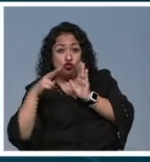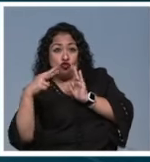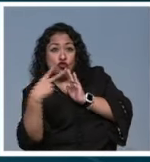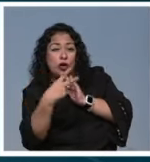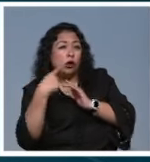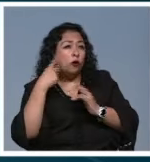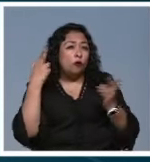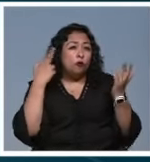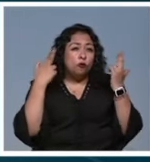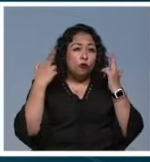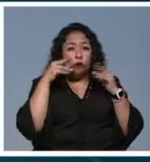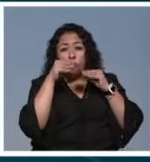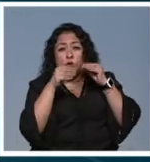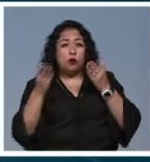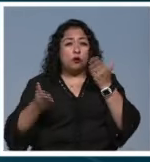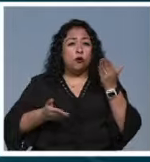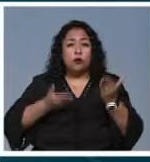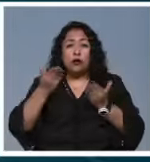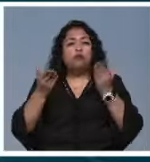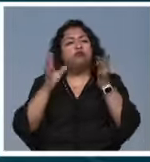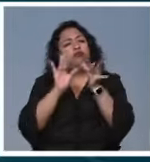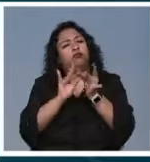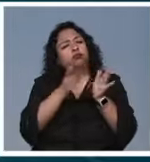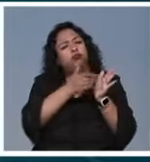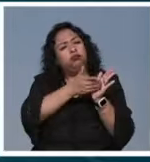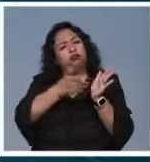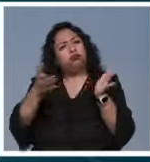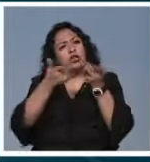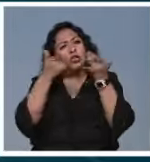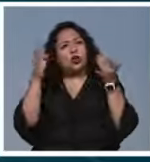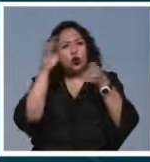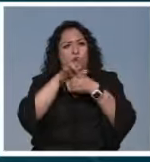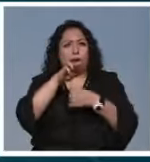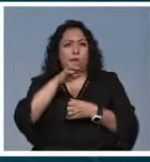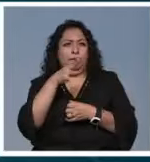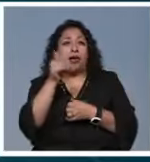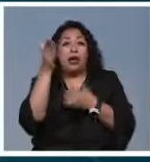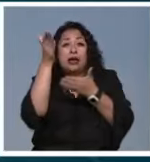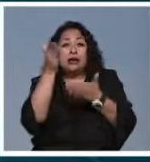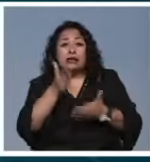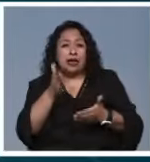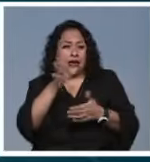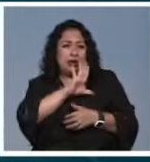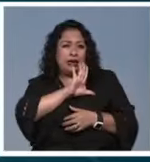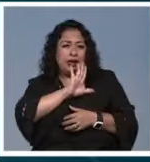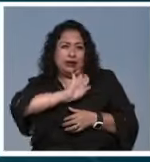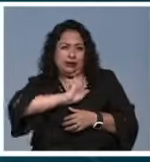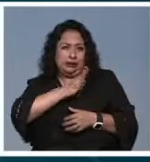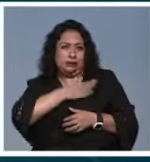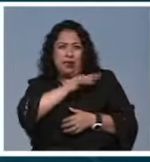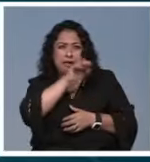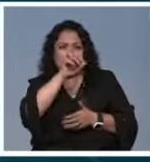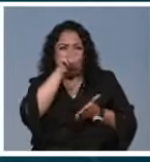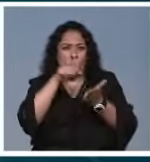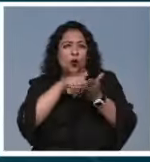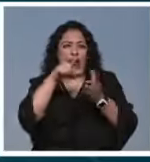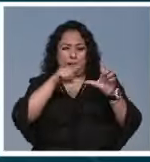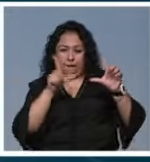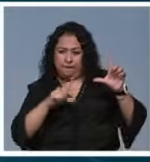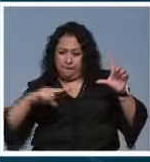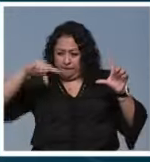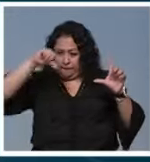diseño sonoro y espectáculo de danza narra la historia de la cultura maya, la llegada de los españoles a la península y en ese